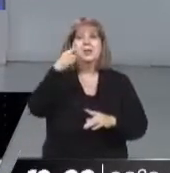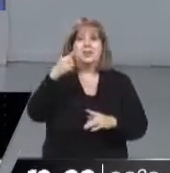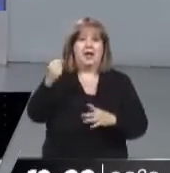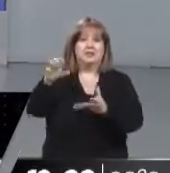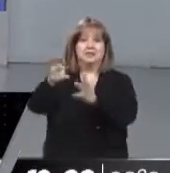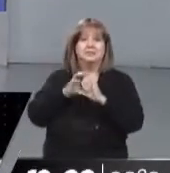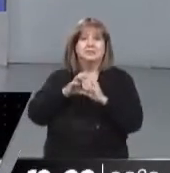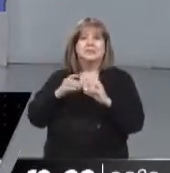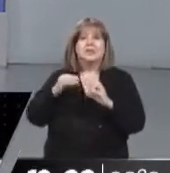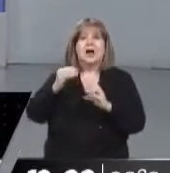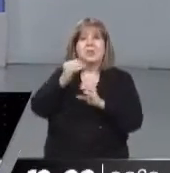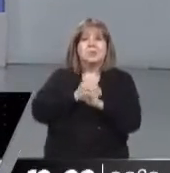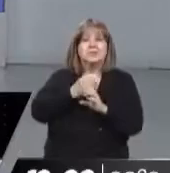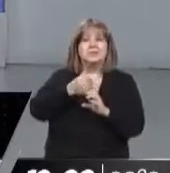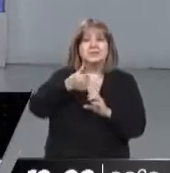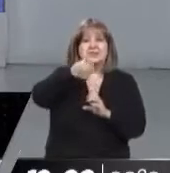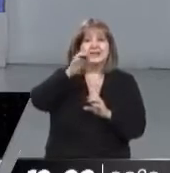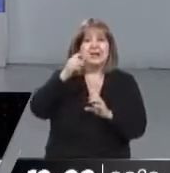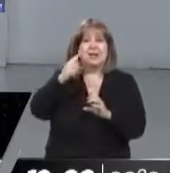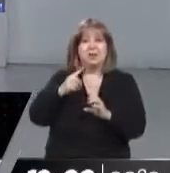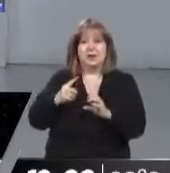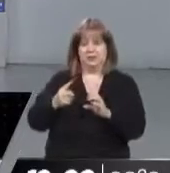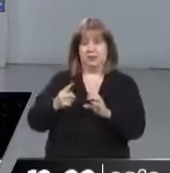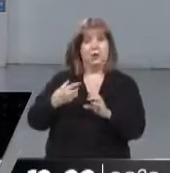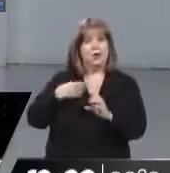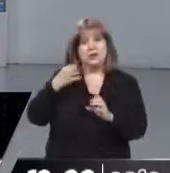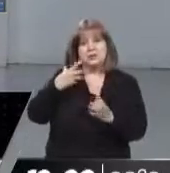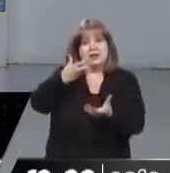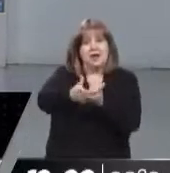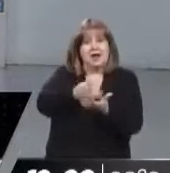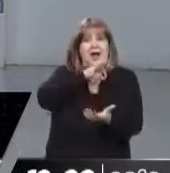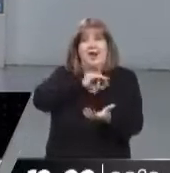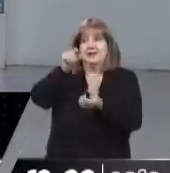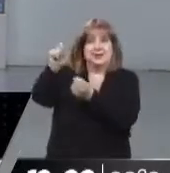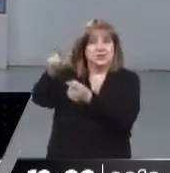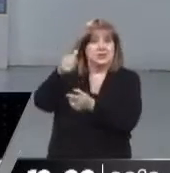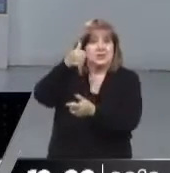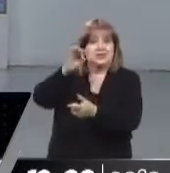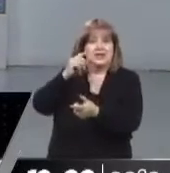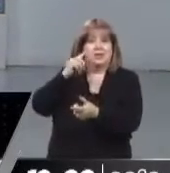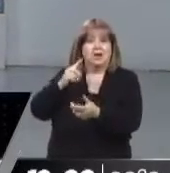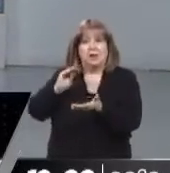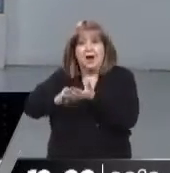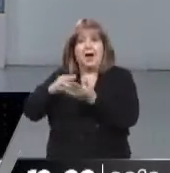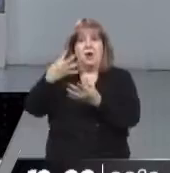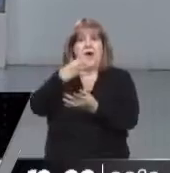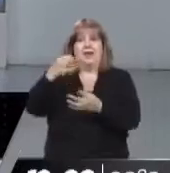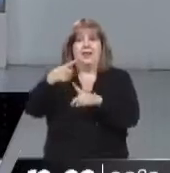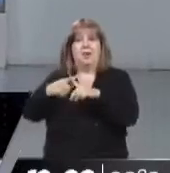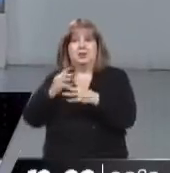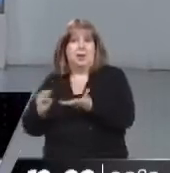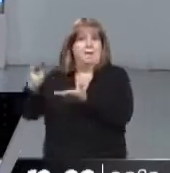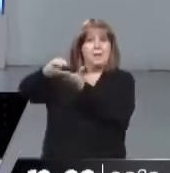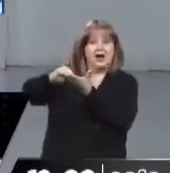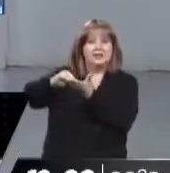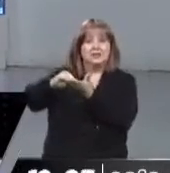de contado te lo rebajo a 60.000, entonces vos decís, si con 60.000 ya estás ganando, ya estás ganando. ¿Cuánto estás ganando con el 40% más? Eso